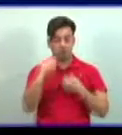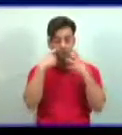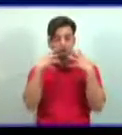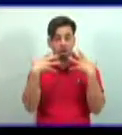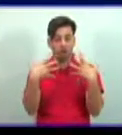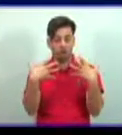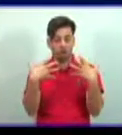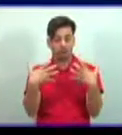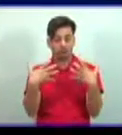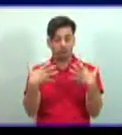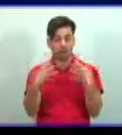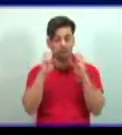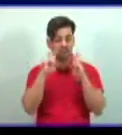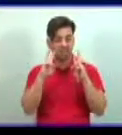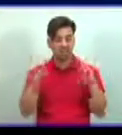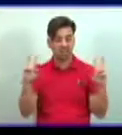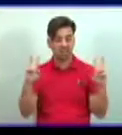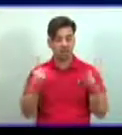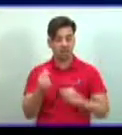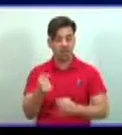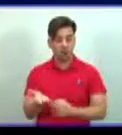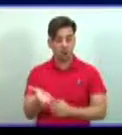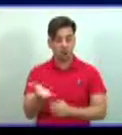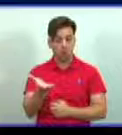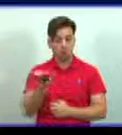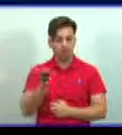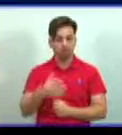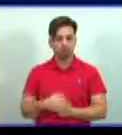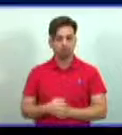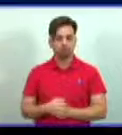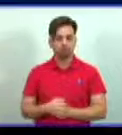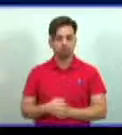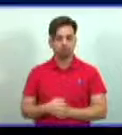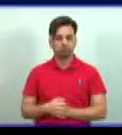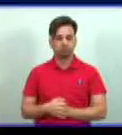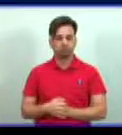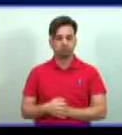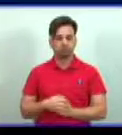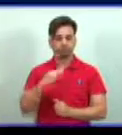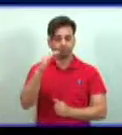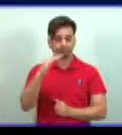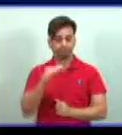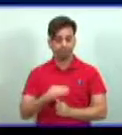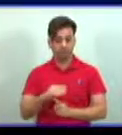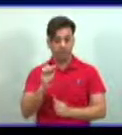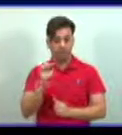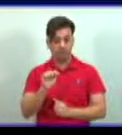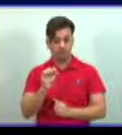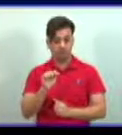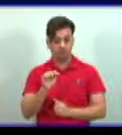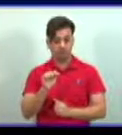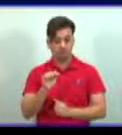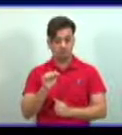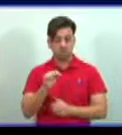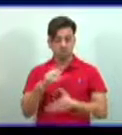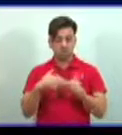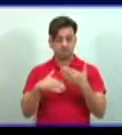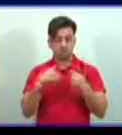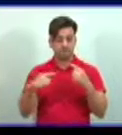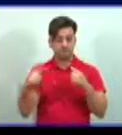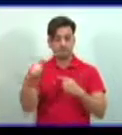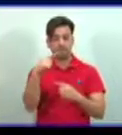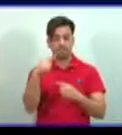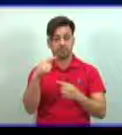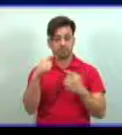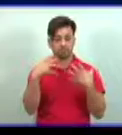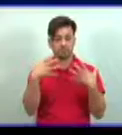eslabón principal de los problemas del cambio climático. Fíjense, cuando decimos que en ella se desarrollan eventos